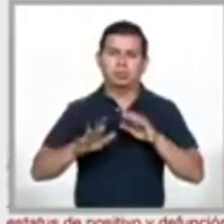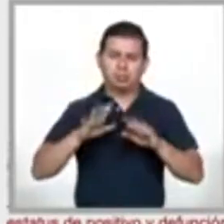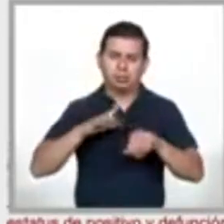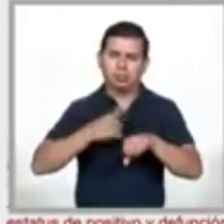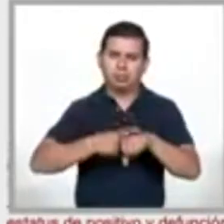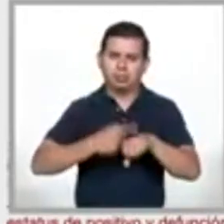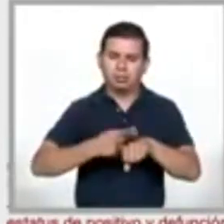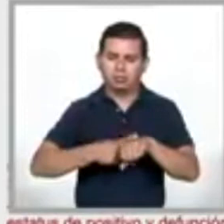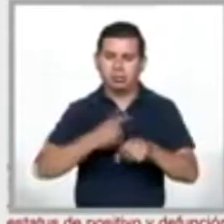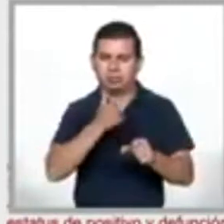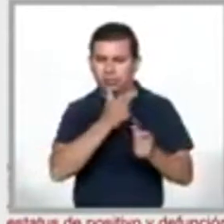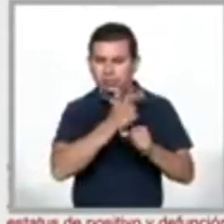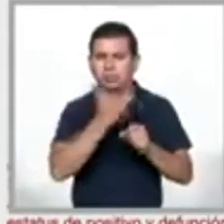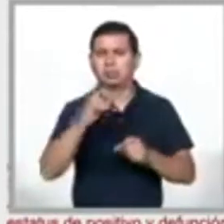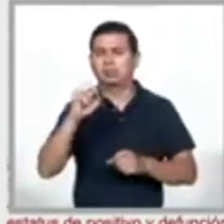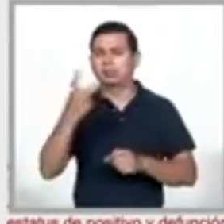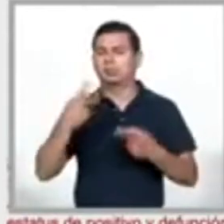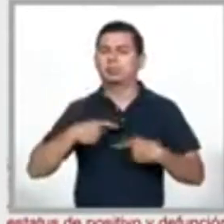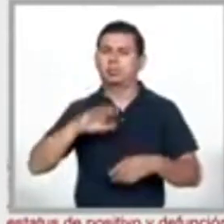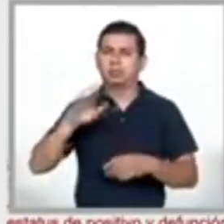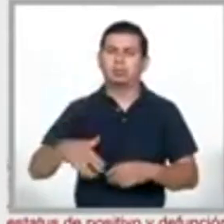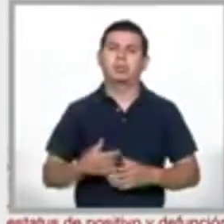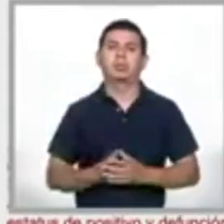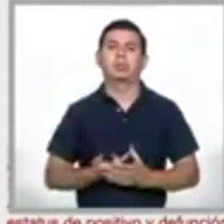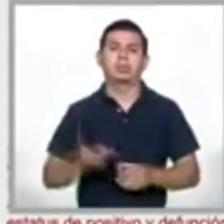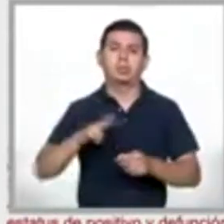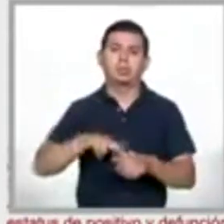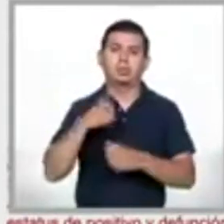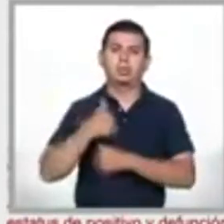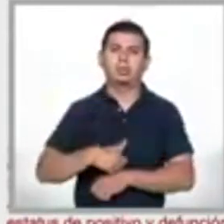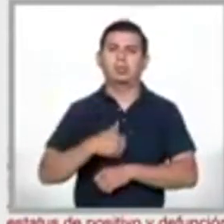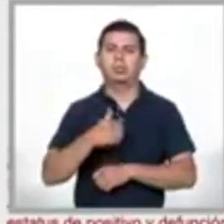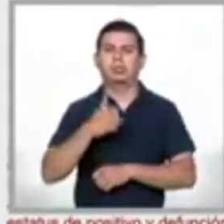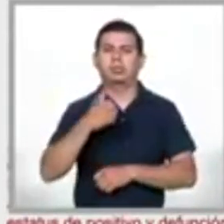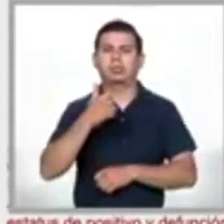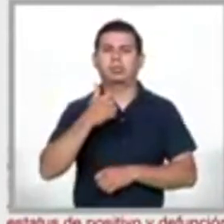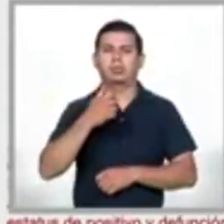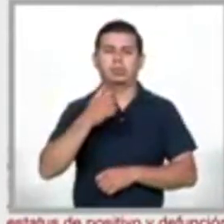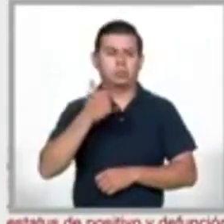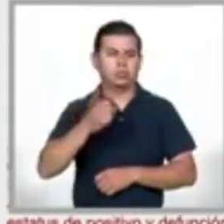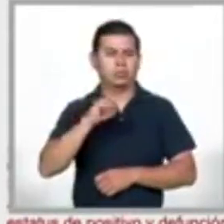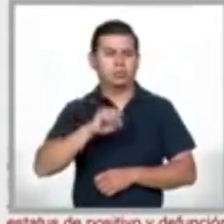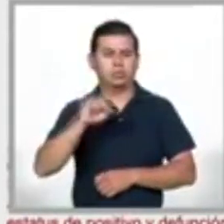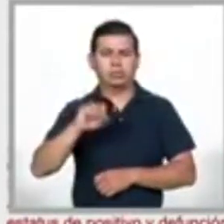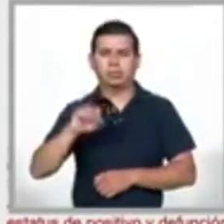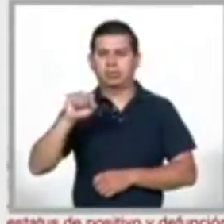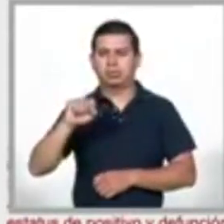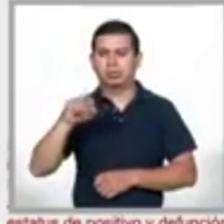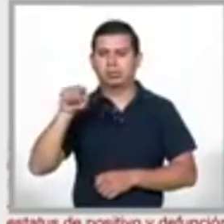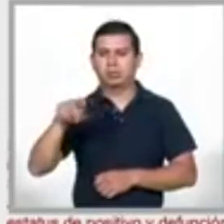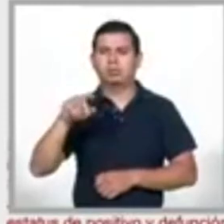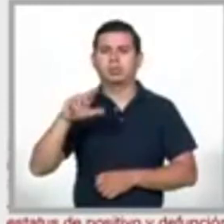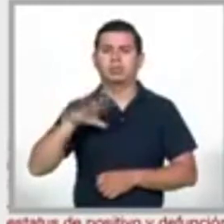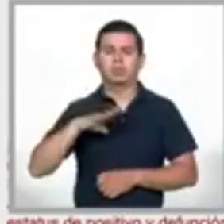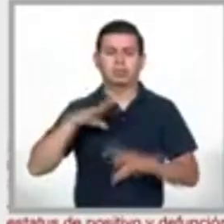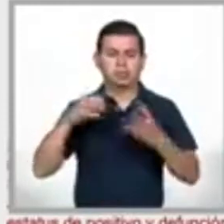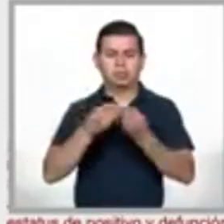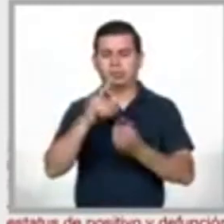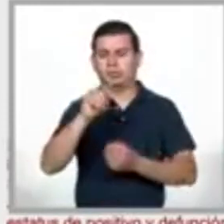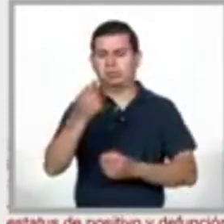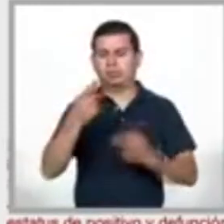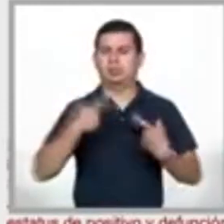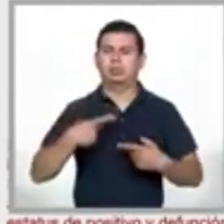con 22 defunciones. Y en la jurisdicción sanitaria número 6, Sierra, 71 casos confirmados